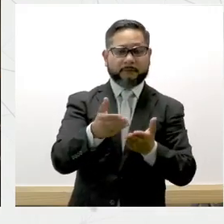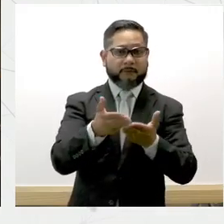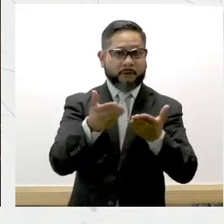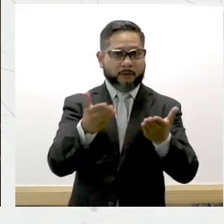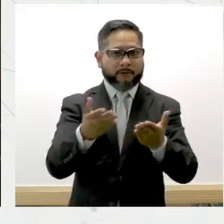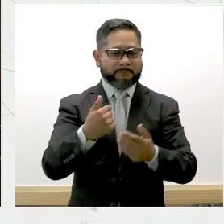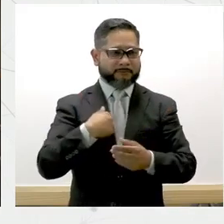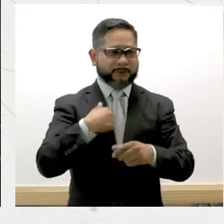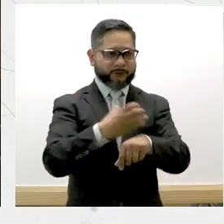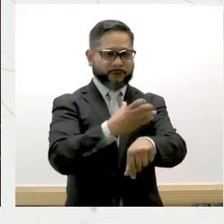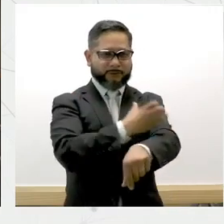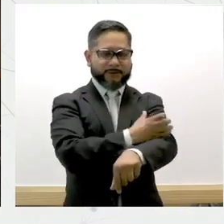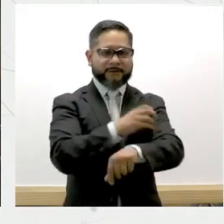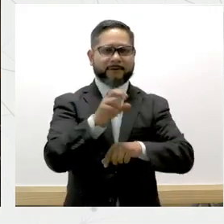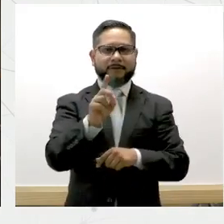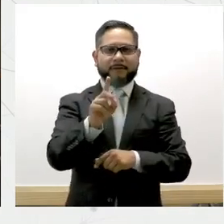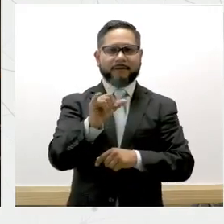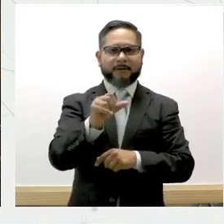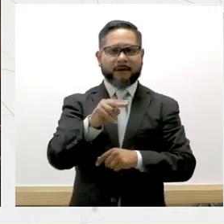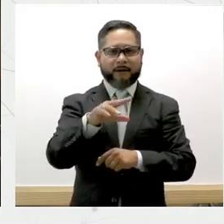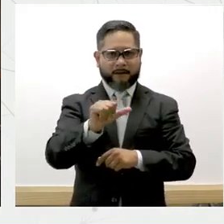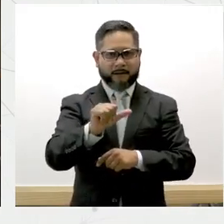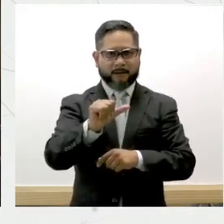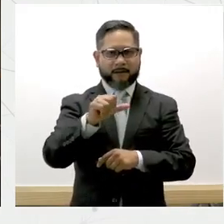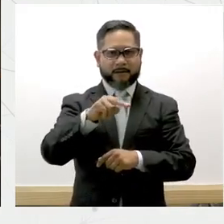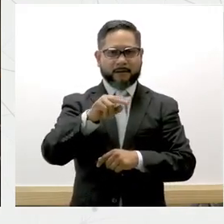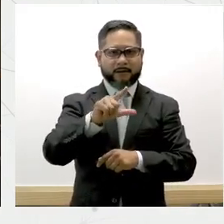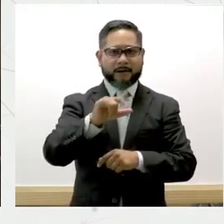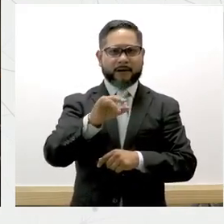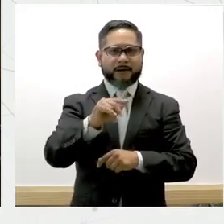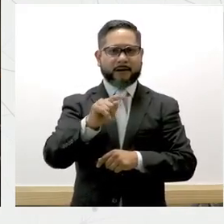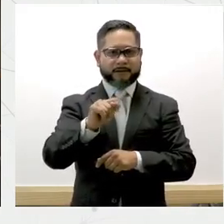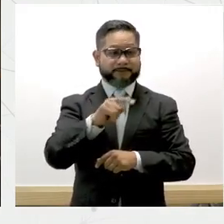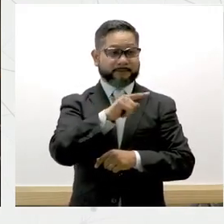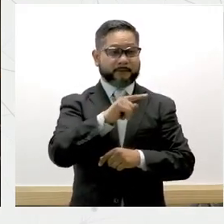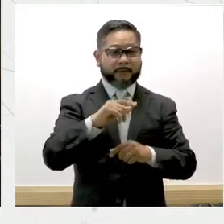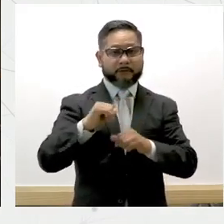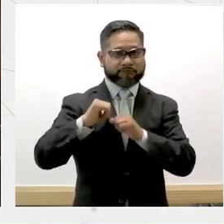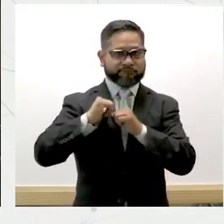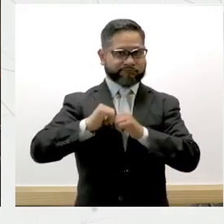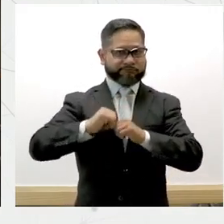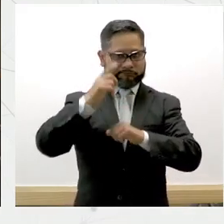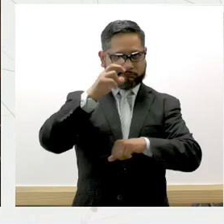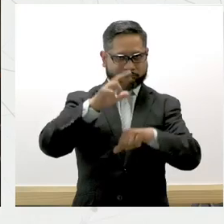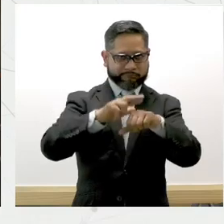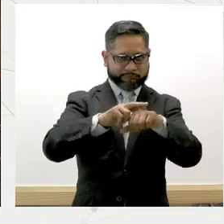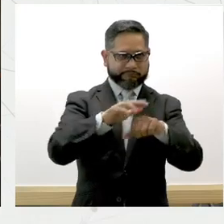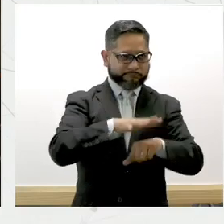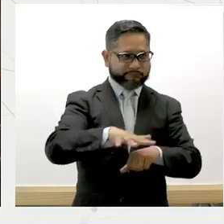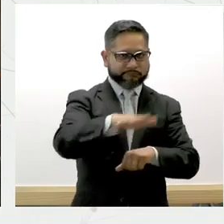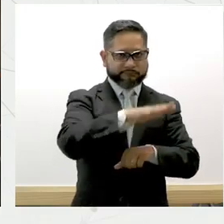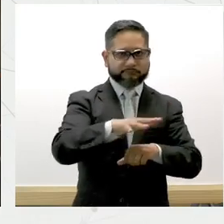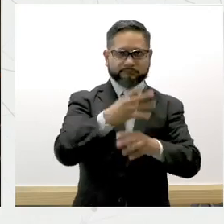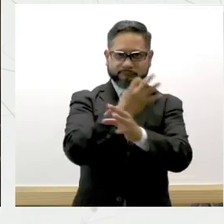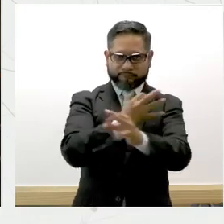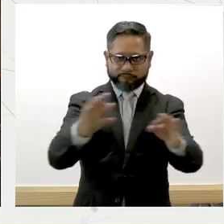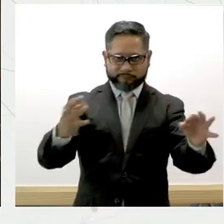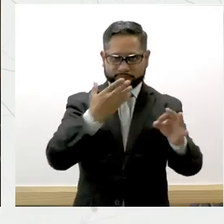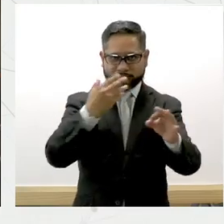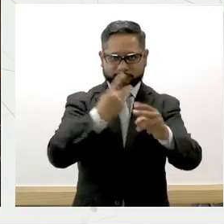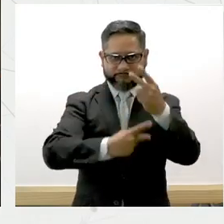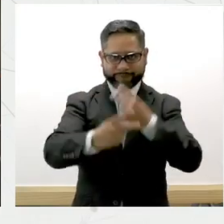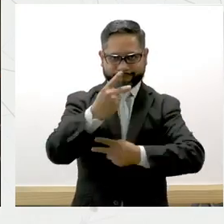Diana Linet Juárez Cáceres, directora de área de la Oficina del Comisionado Juárez, dirigirá un mensaje de bienvenida.